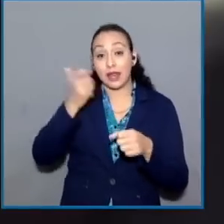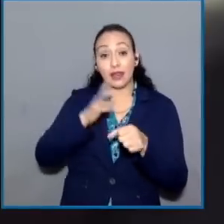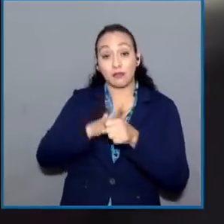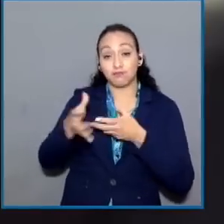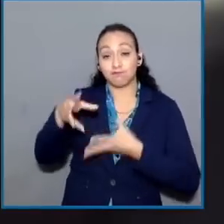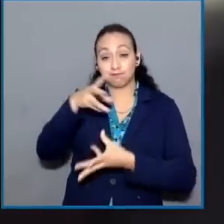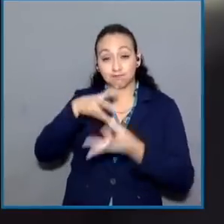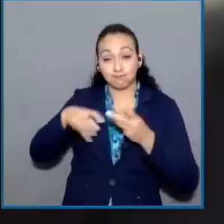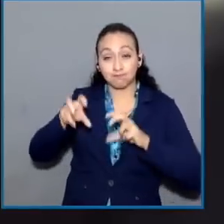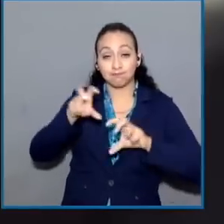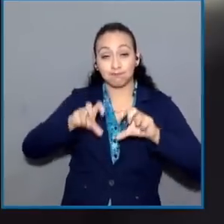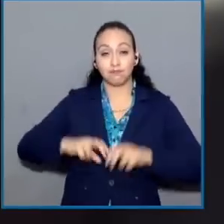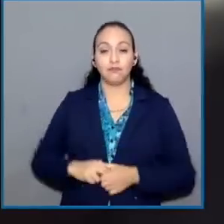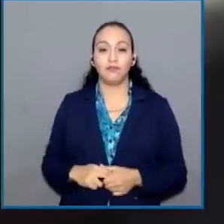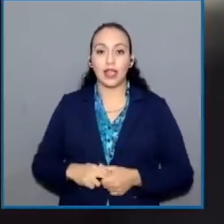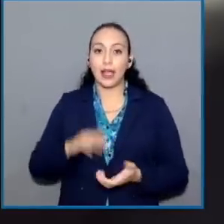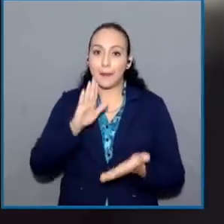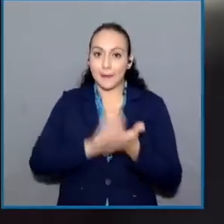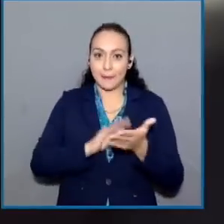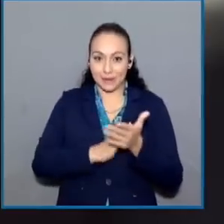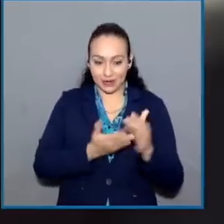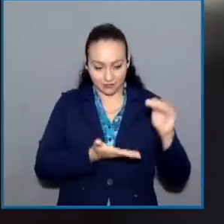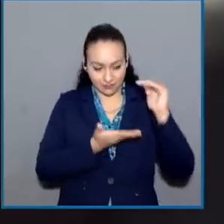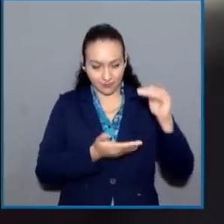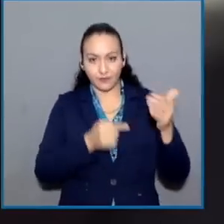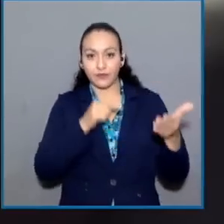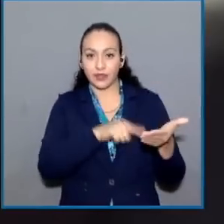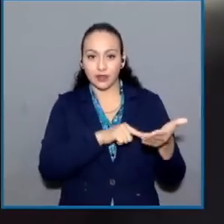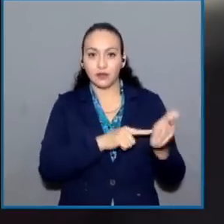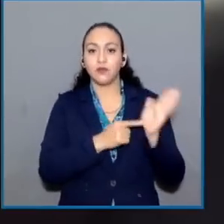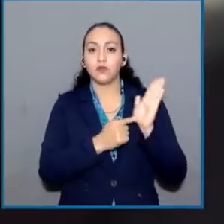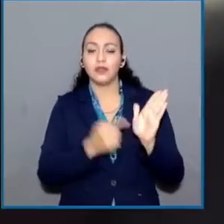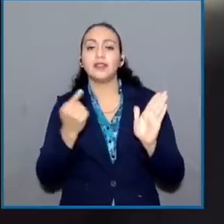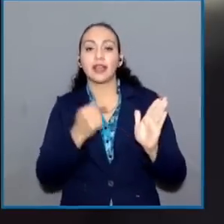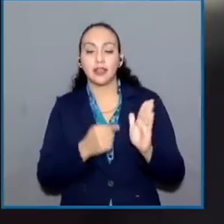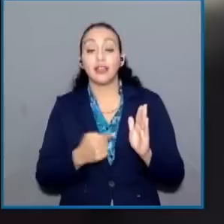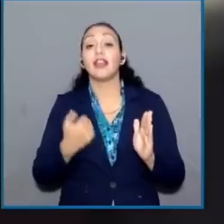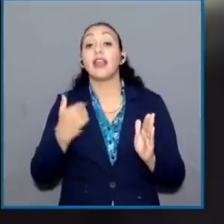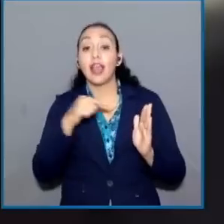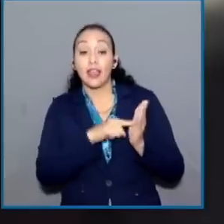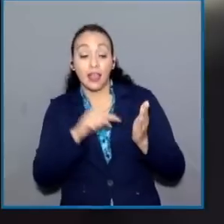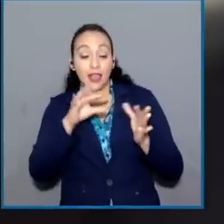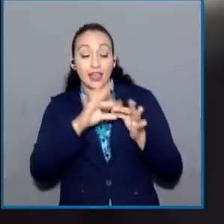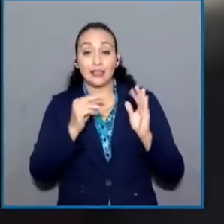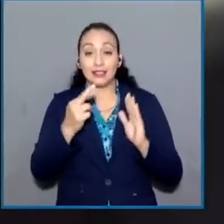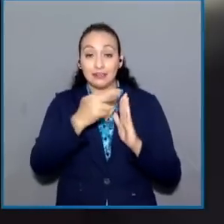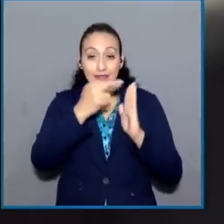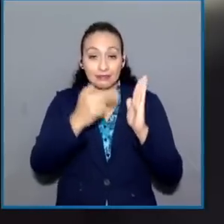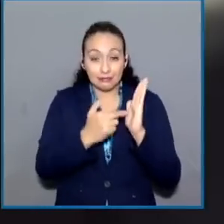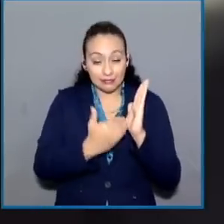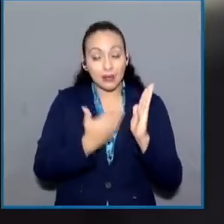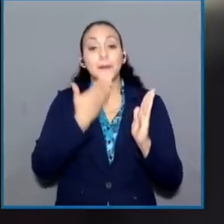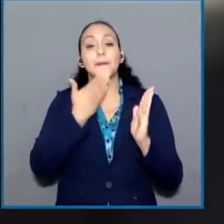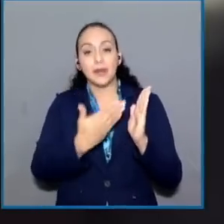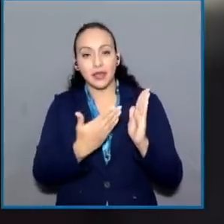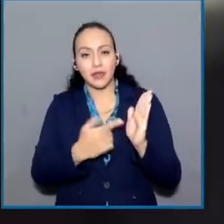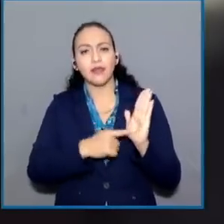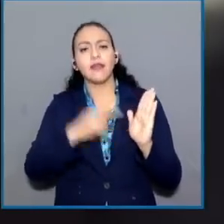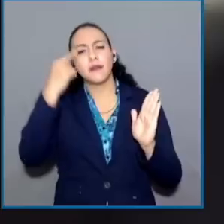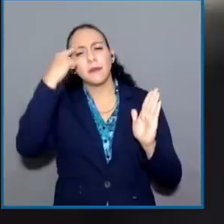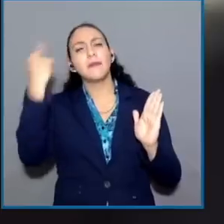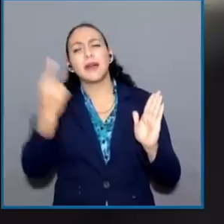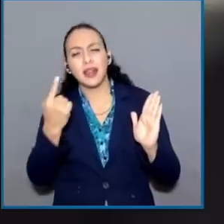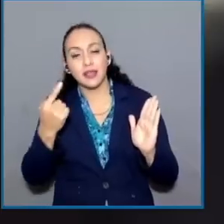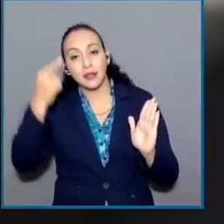de documentos refleja una política enfocada en priorizar al pueblo